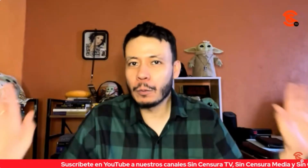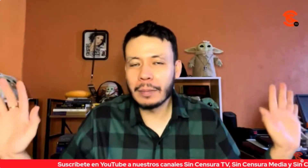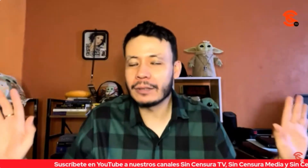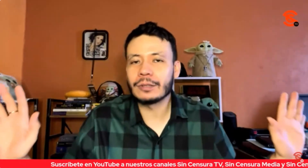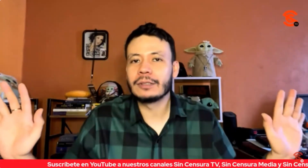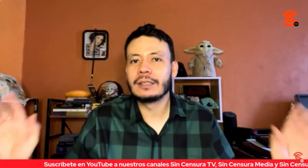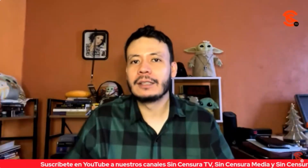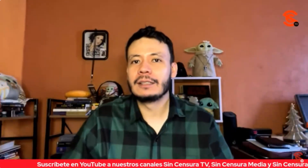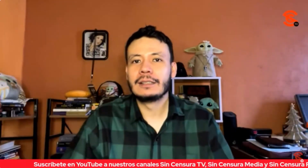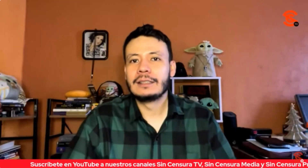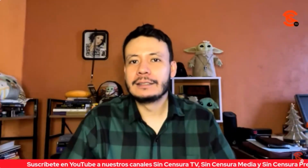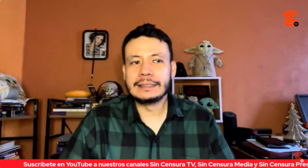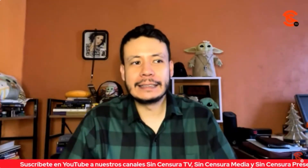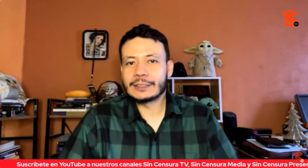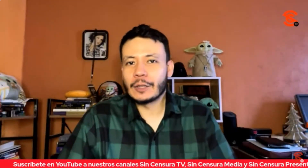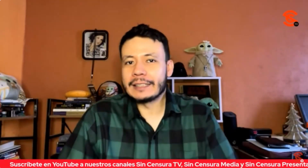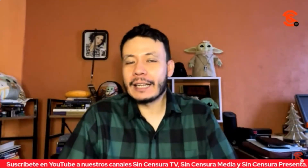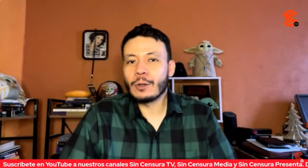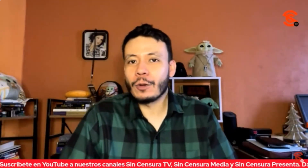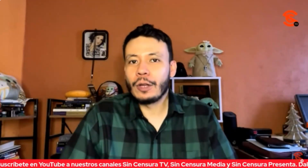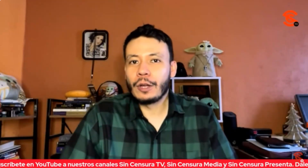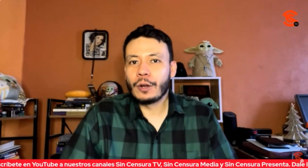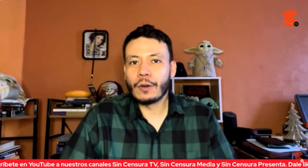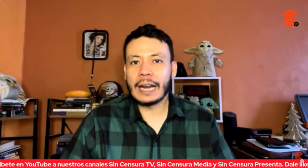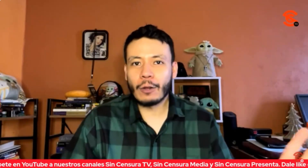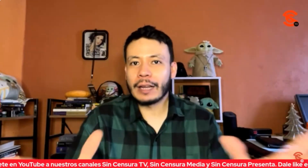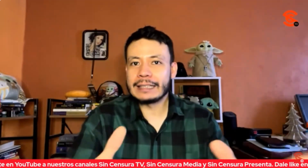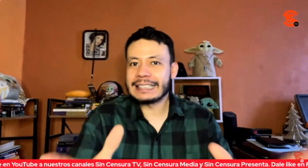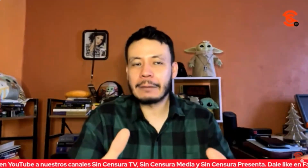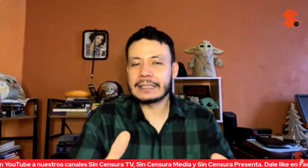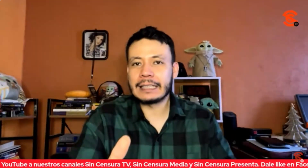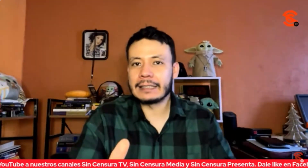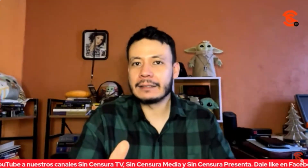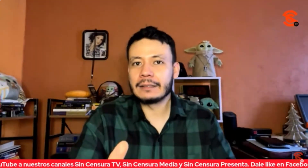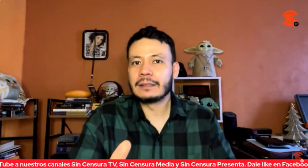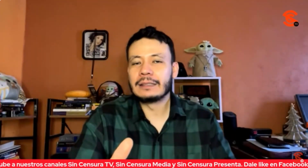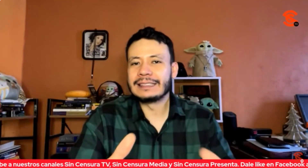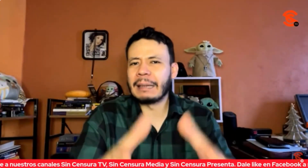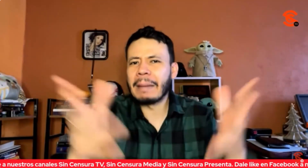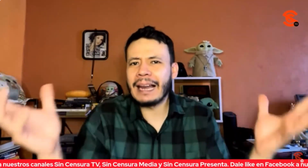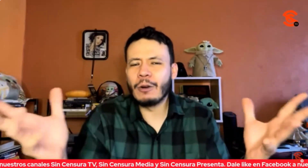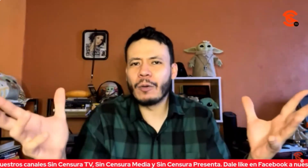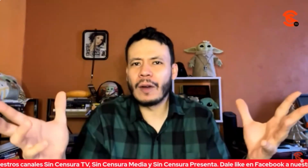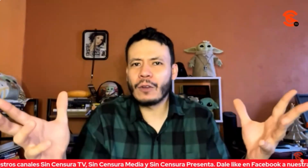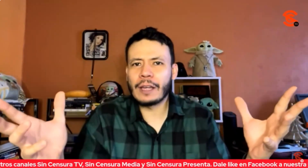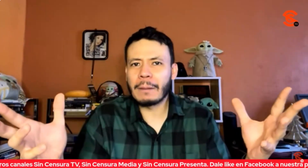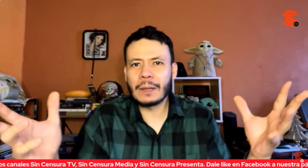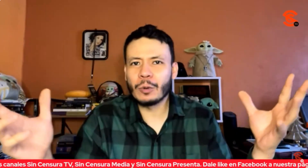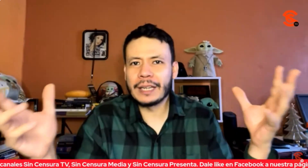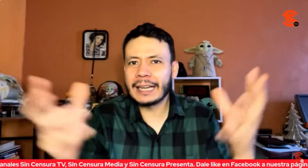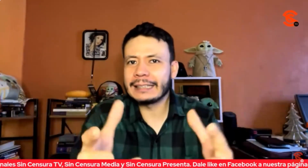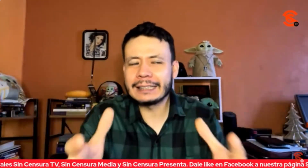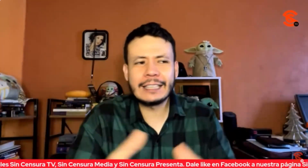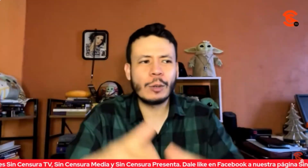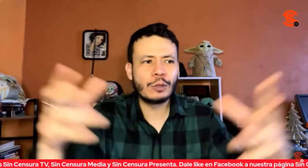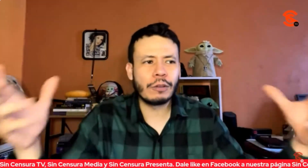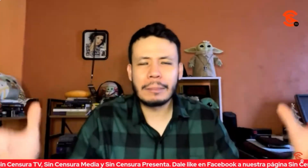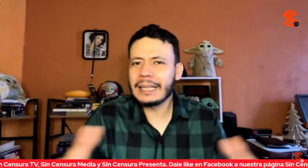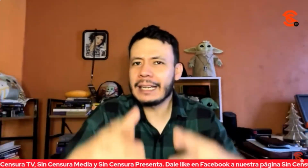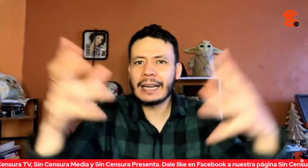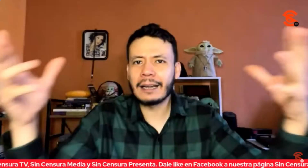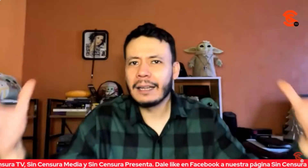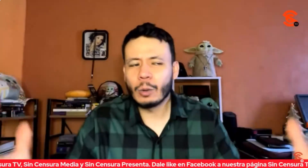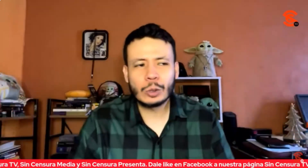irremediablemente en algún momento. Si sigues coqueteando con algo que sabes que está mal o algo que va a perjudicarte a ti o